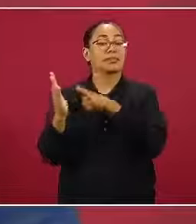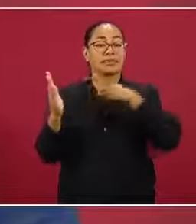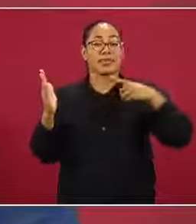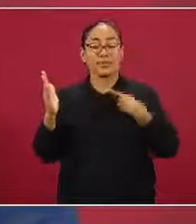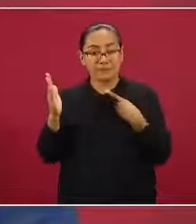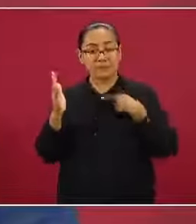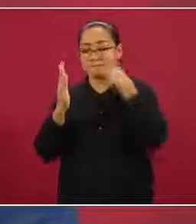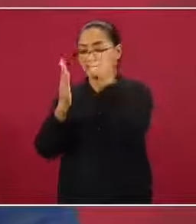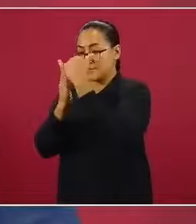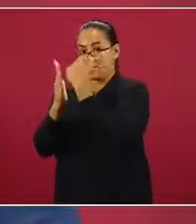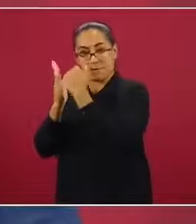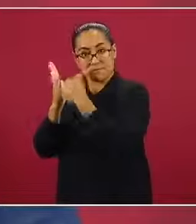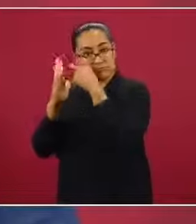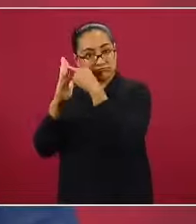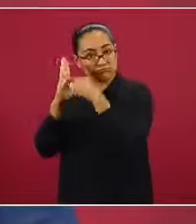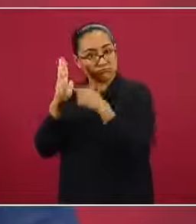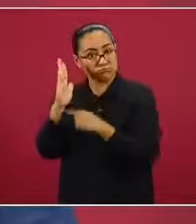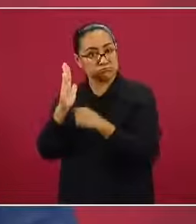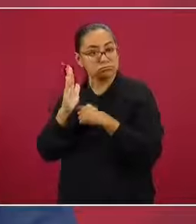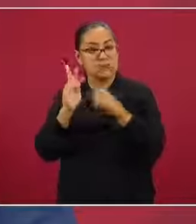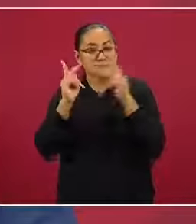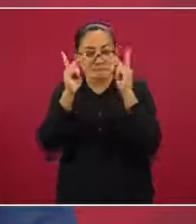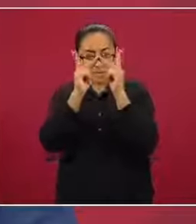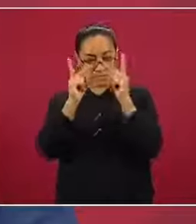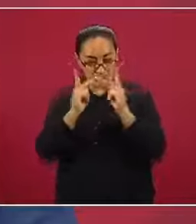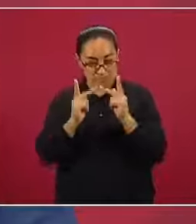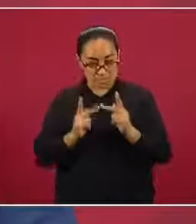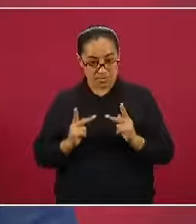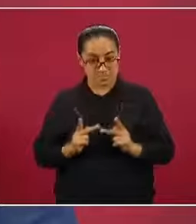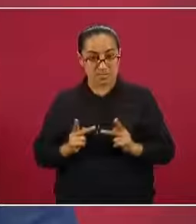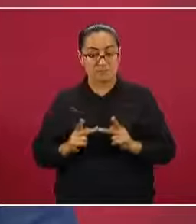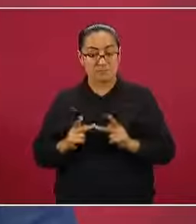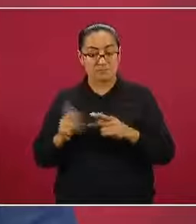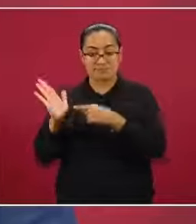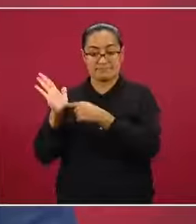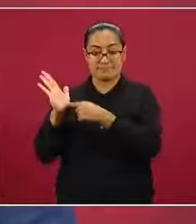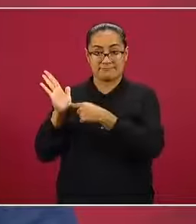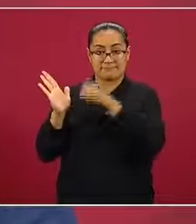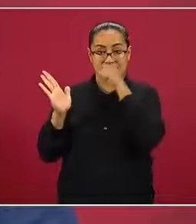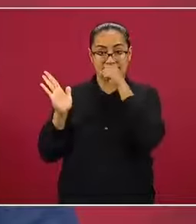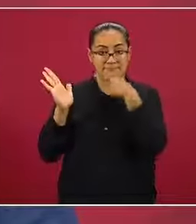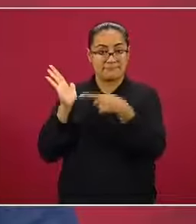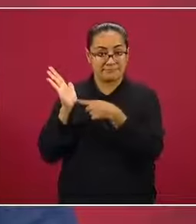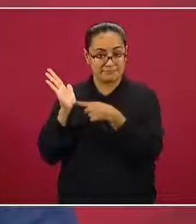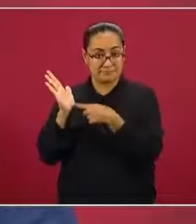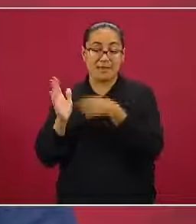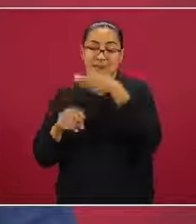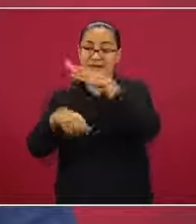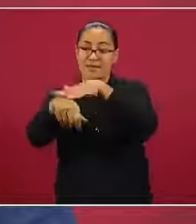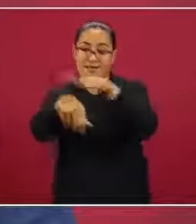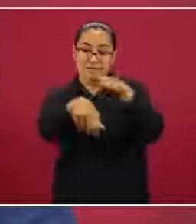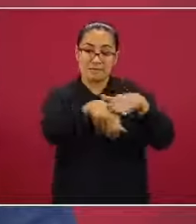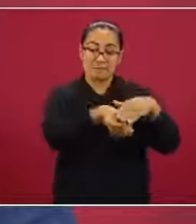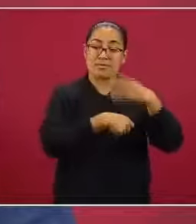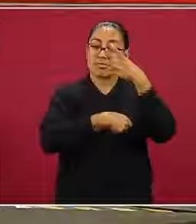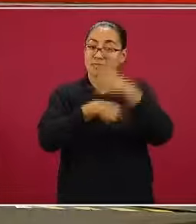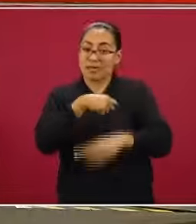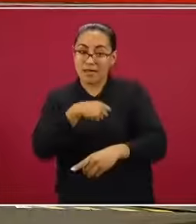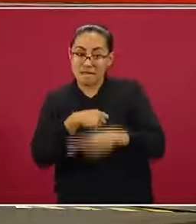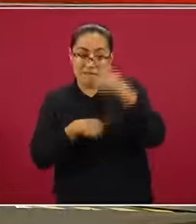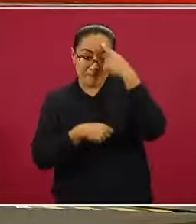justamente estos sellos de advertencia, indicando que su presencia puede ocasionar daños para nuestra salud y la de nuestros niños, niñas y